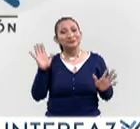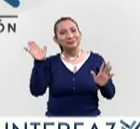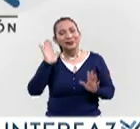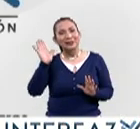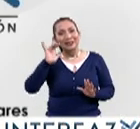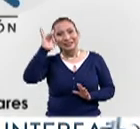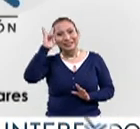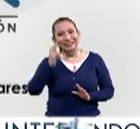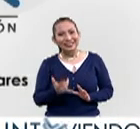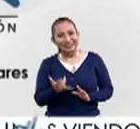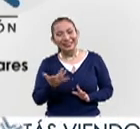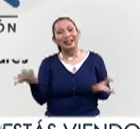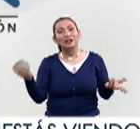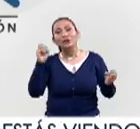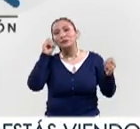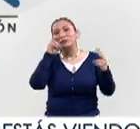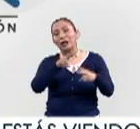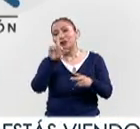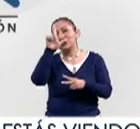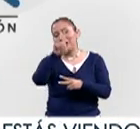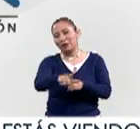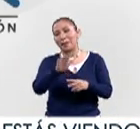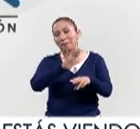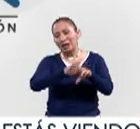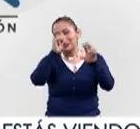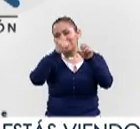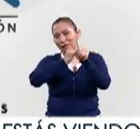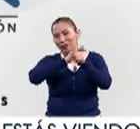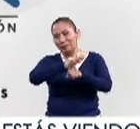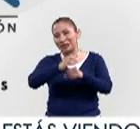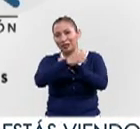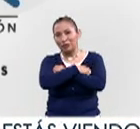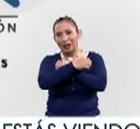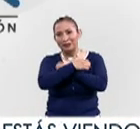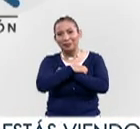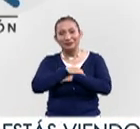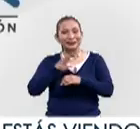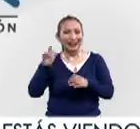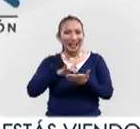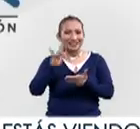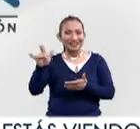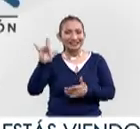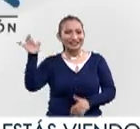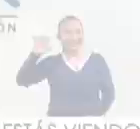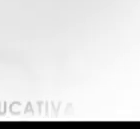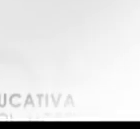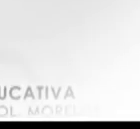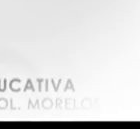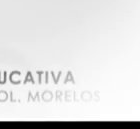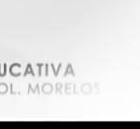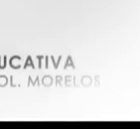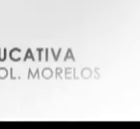despedimos también de Griselda Yebra y nos vemos el lunes con más información y educación. Gracias, nos vemos.